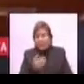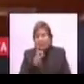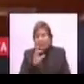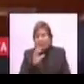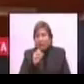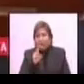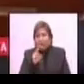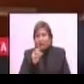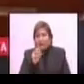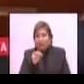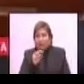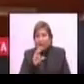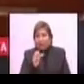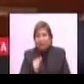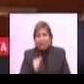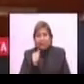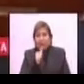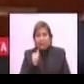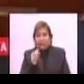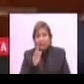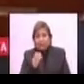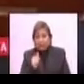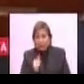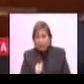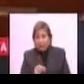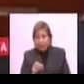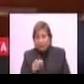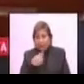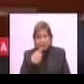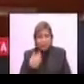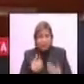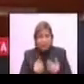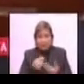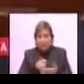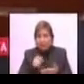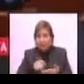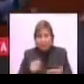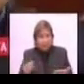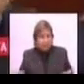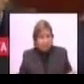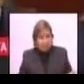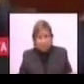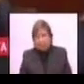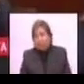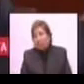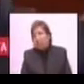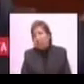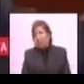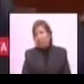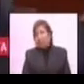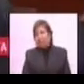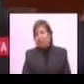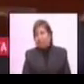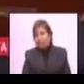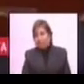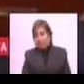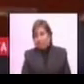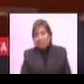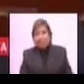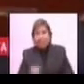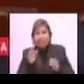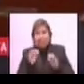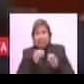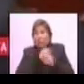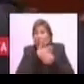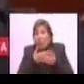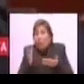nos ha informado que era el Frente Amplio, pero que no tenía las firmas. Entonces no había censura. Y por una